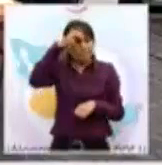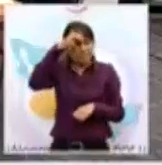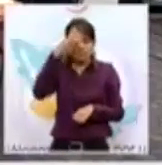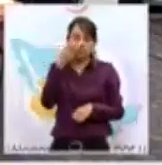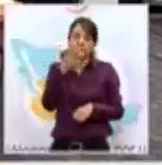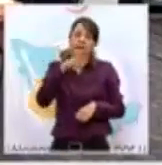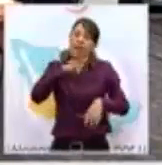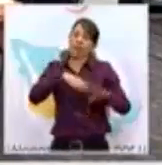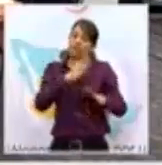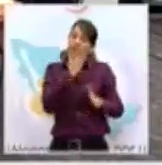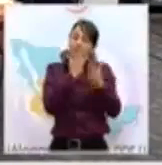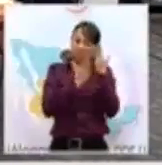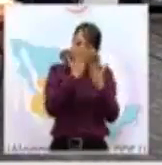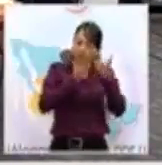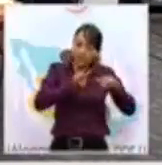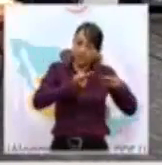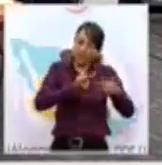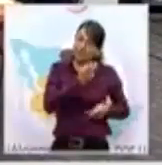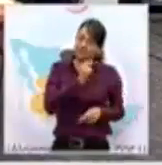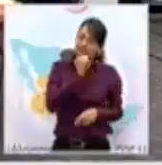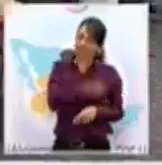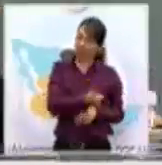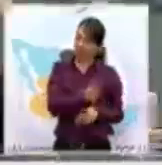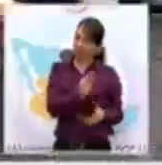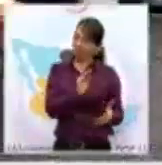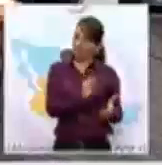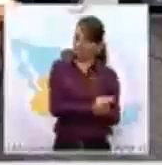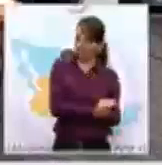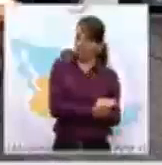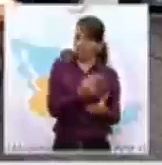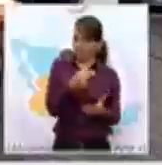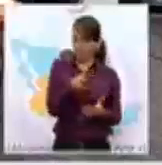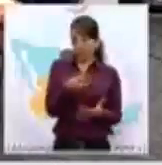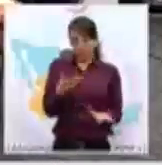olvidado, que ya en sí es revelador,